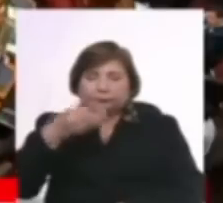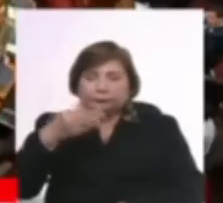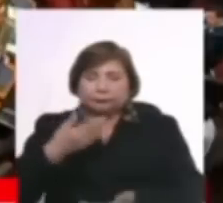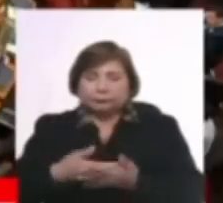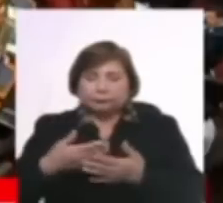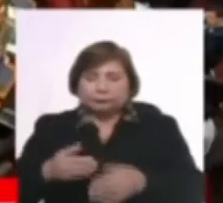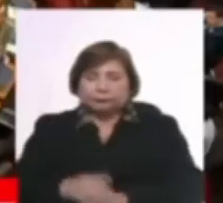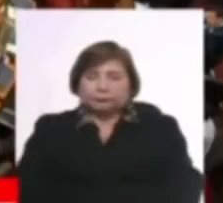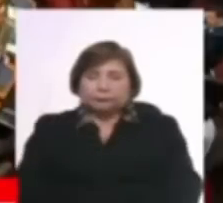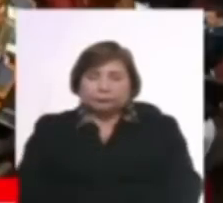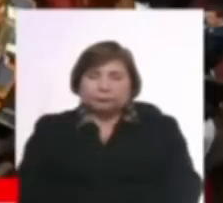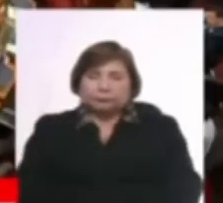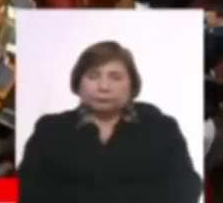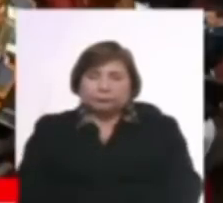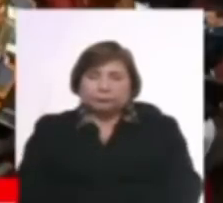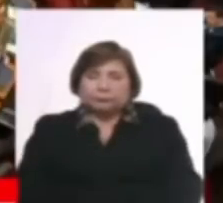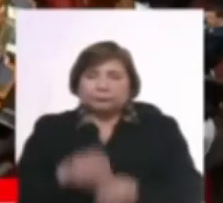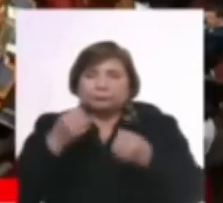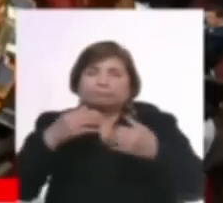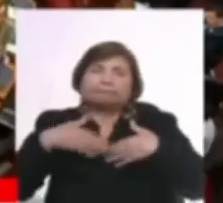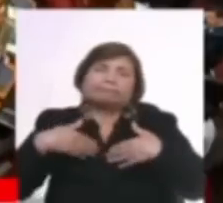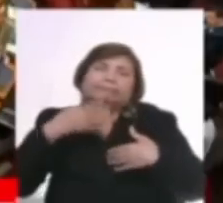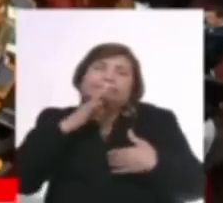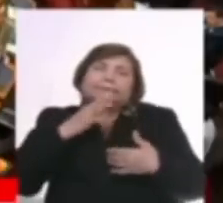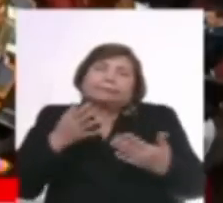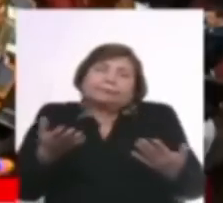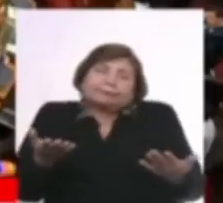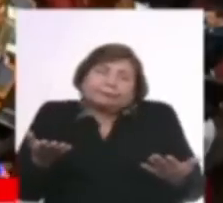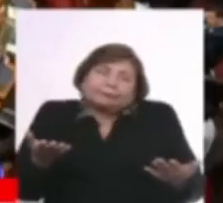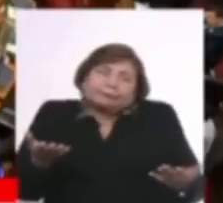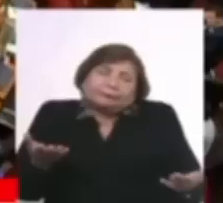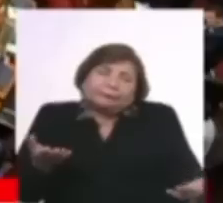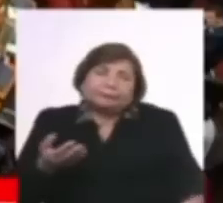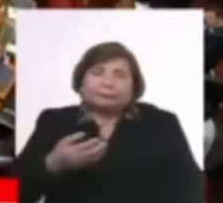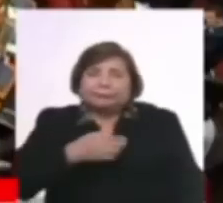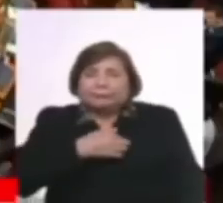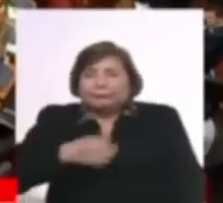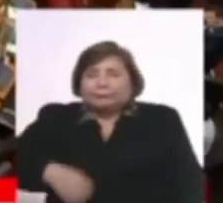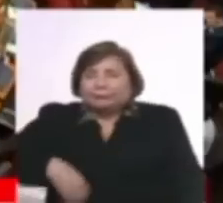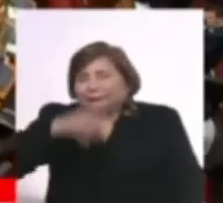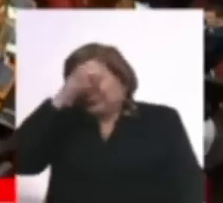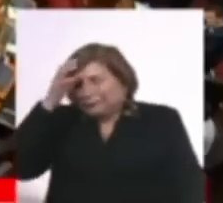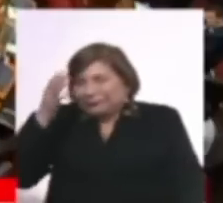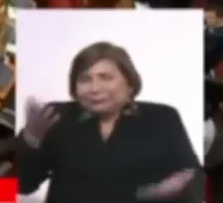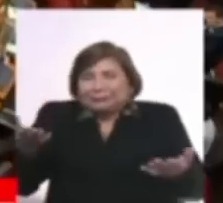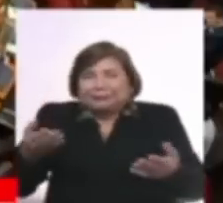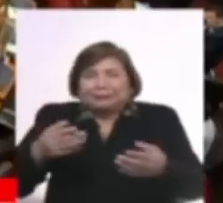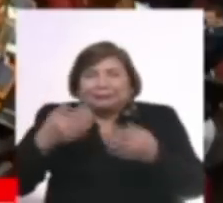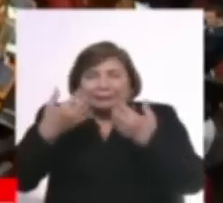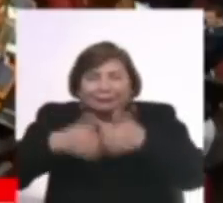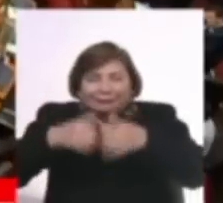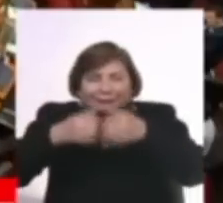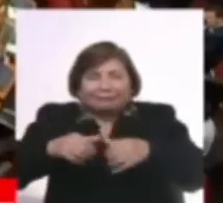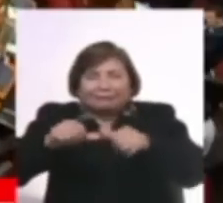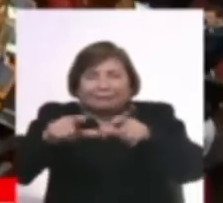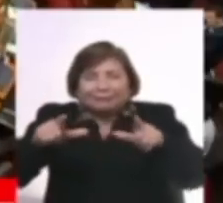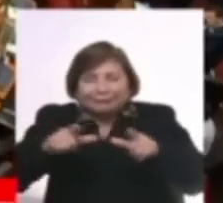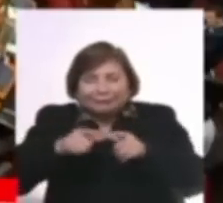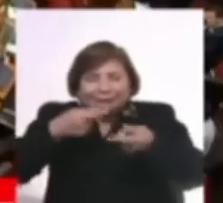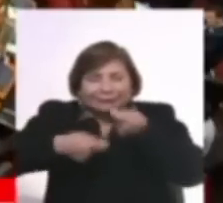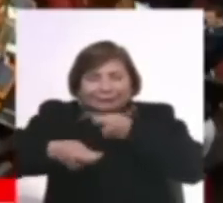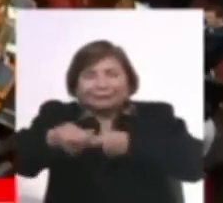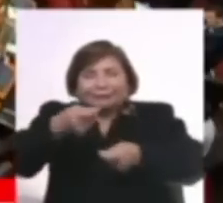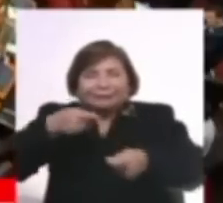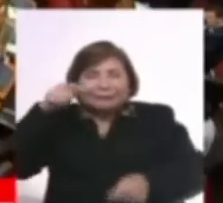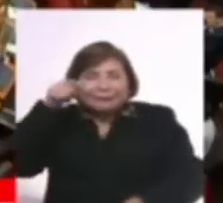Verdaderamente, ¿qué podría hablar el señor Castillo con los empresarios o en una rueda de negocios